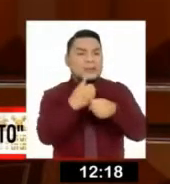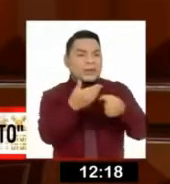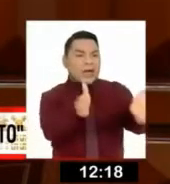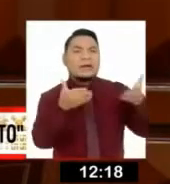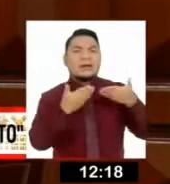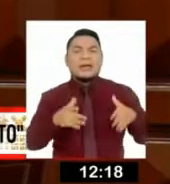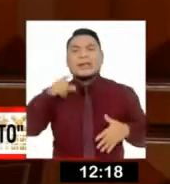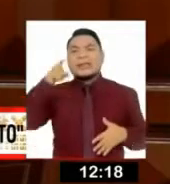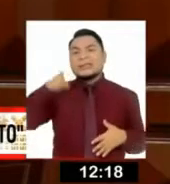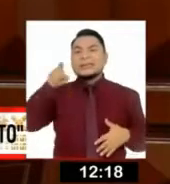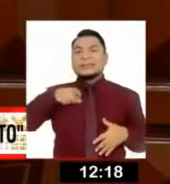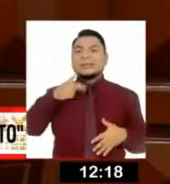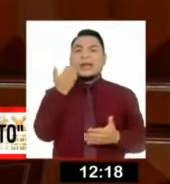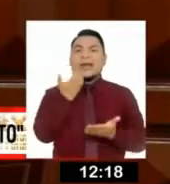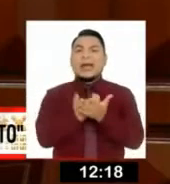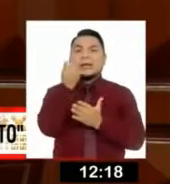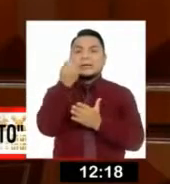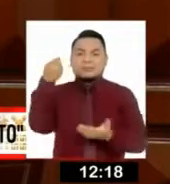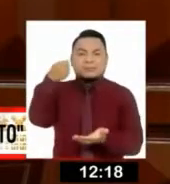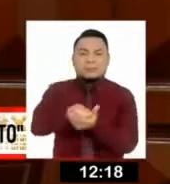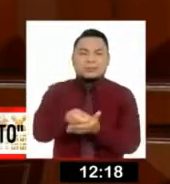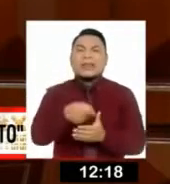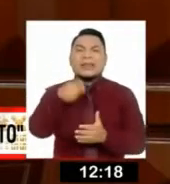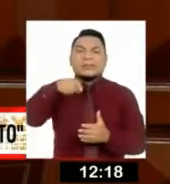una reactivación de la economía a fondo.